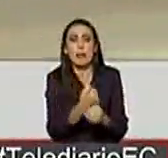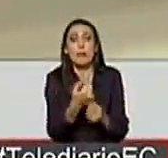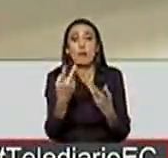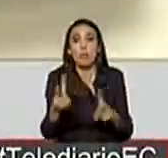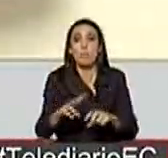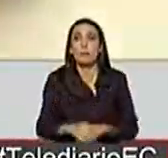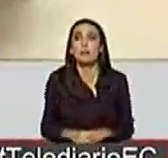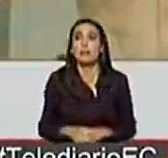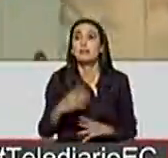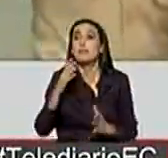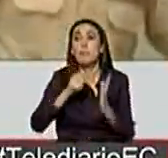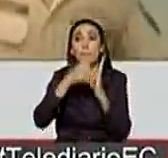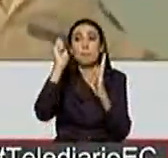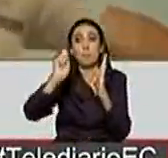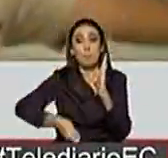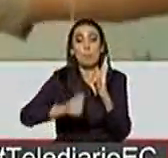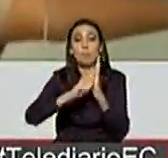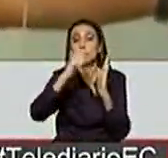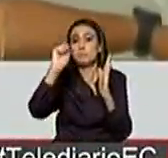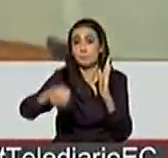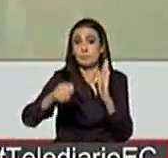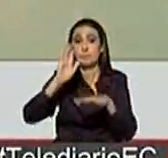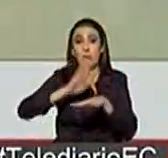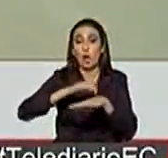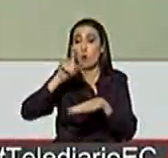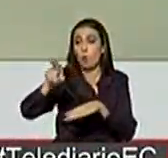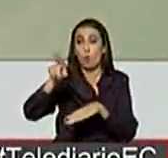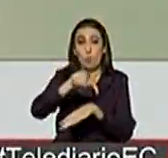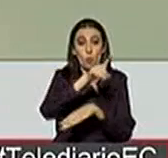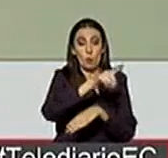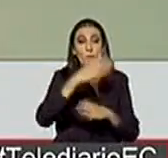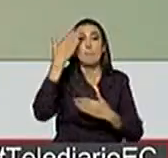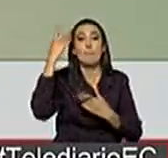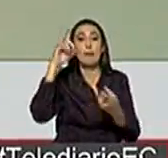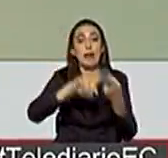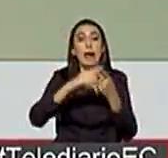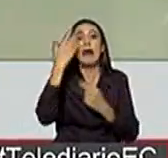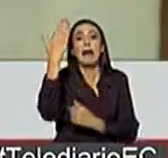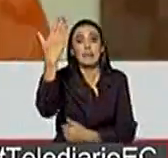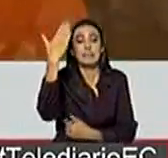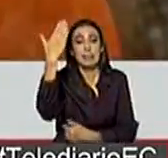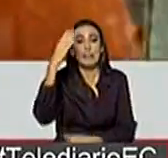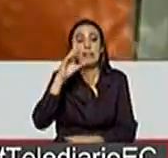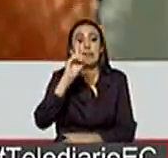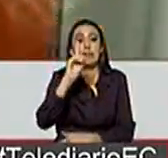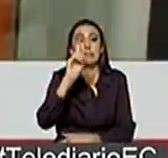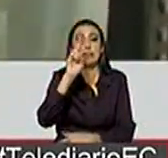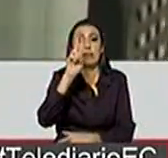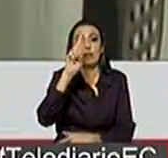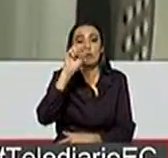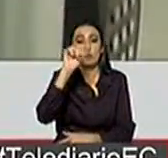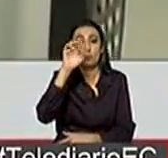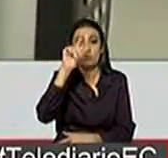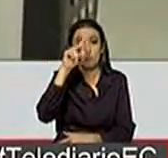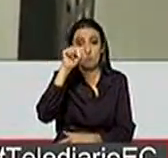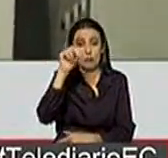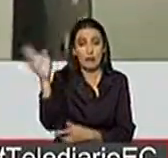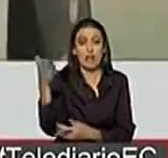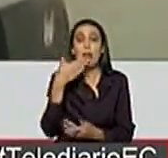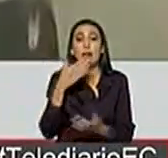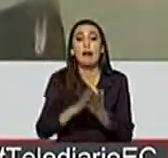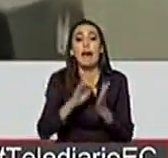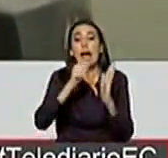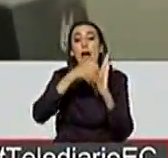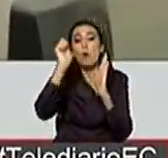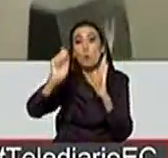lunes durante la audiencia de formulación de cargos contra la ex alcaldesa de durán alexandra arse y erika m/m la jueza